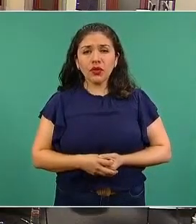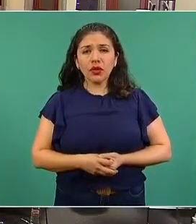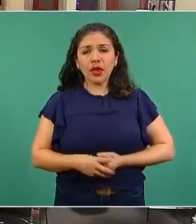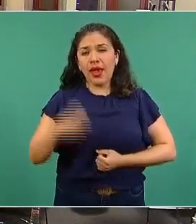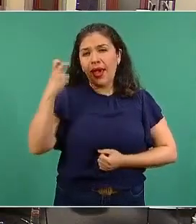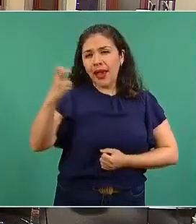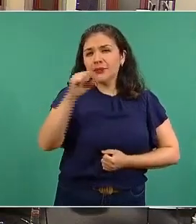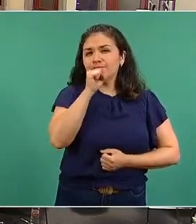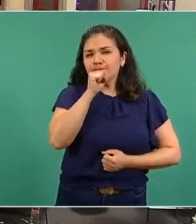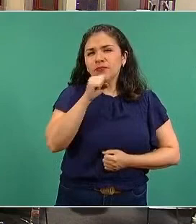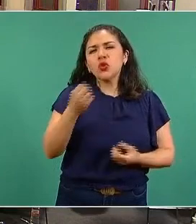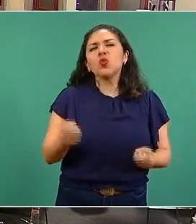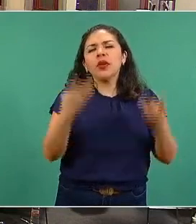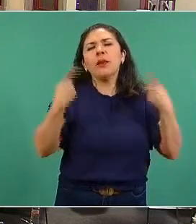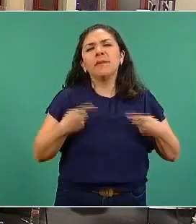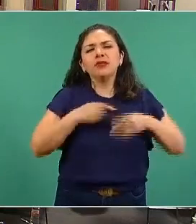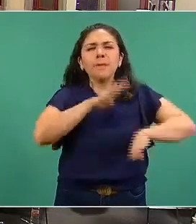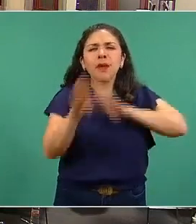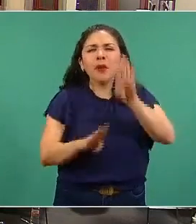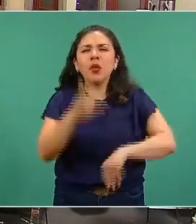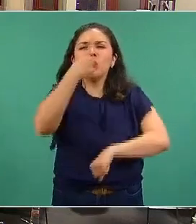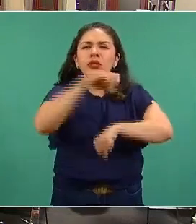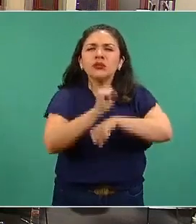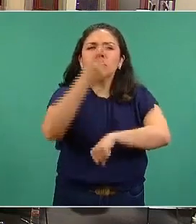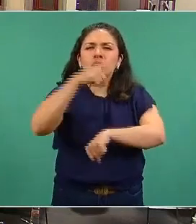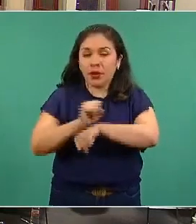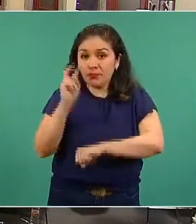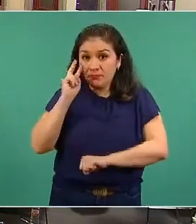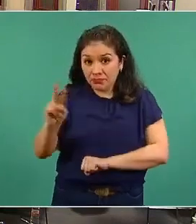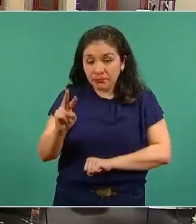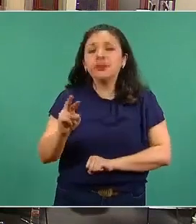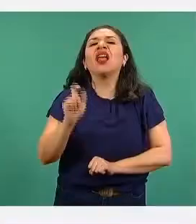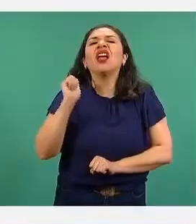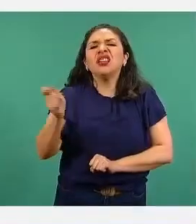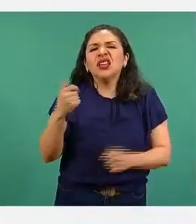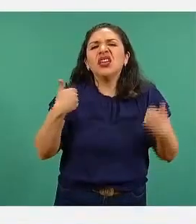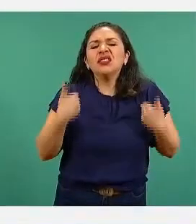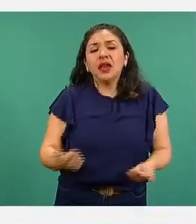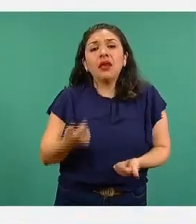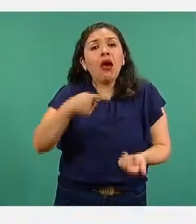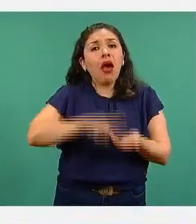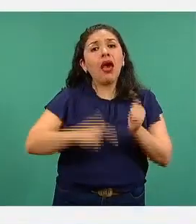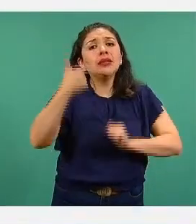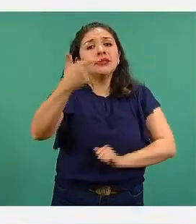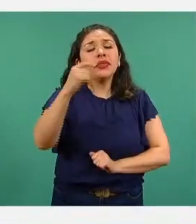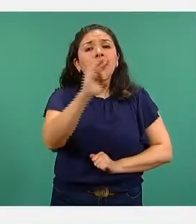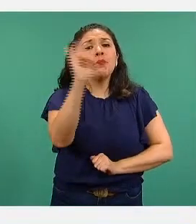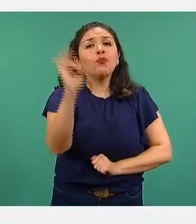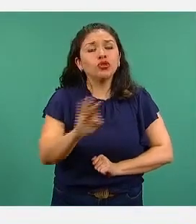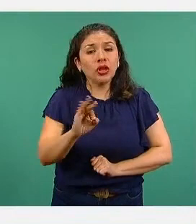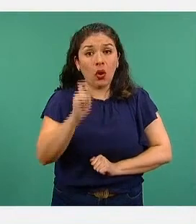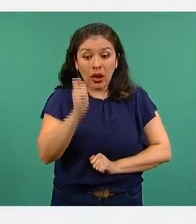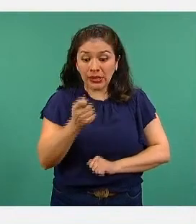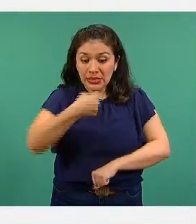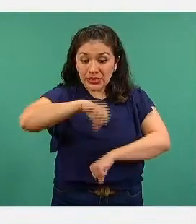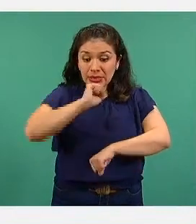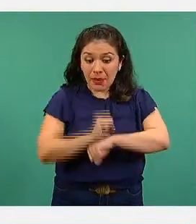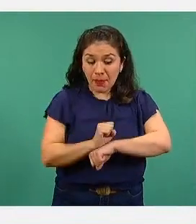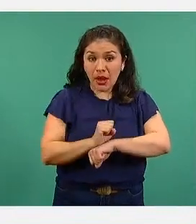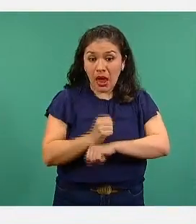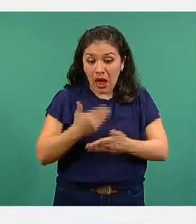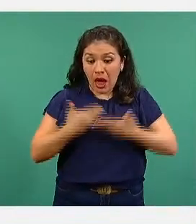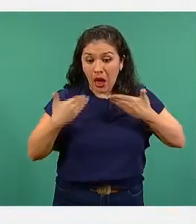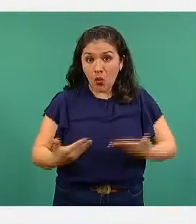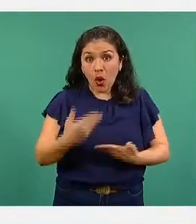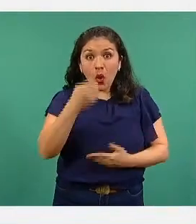Esta gráfica de letalidad por semana epidemiológica nos dice este 7%, que para la semana